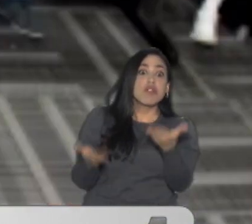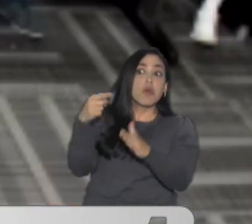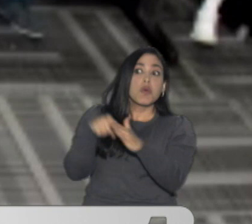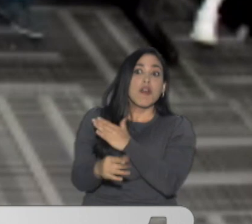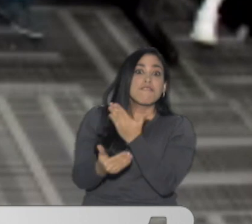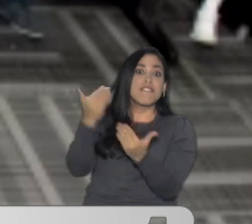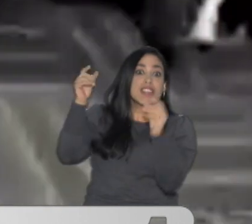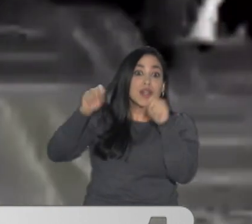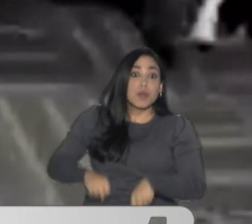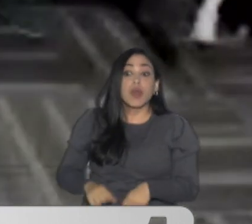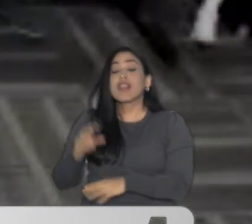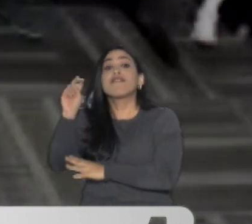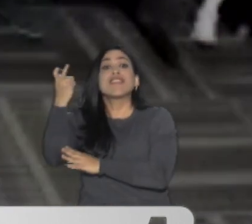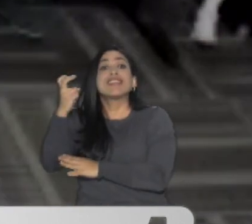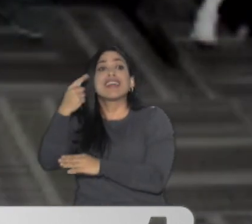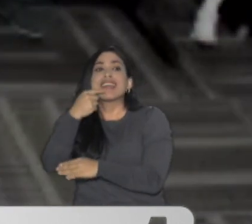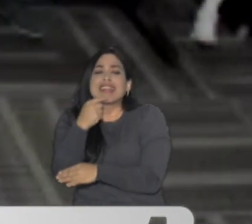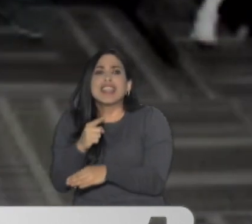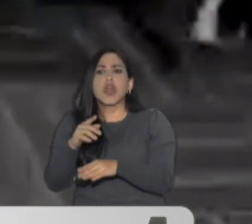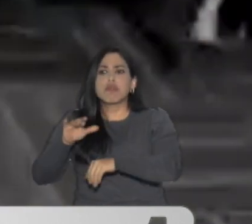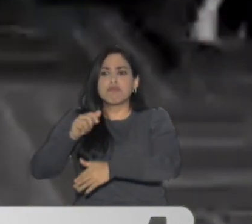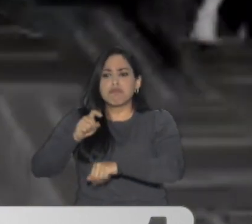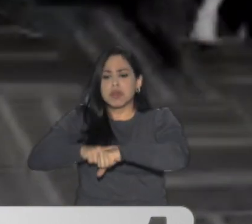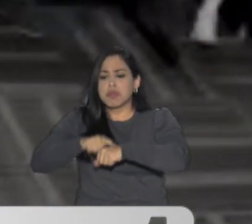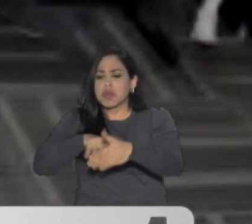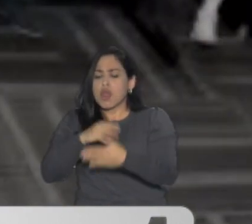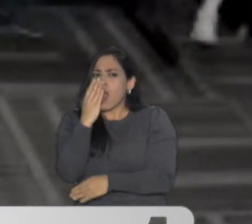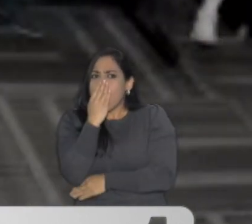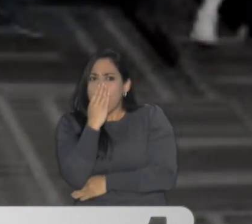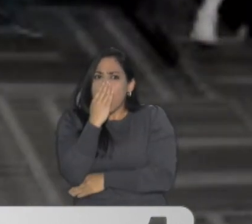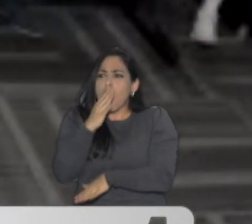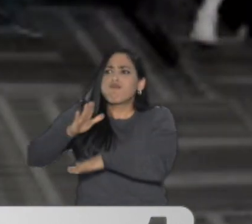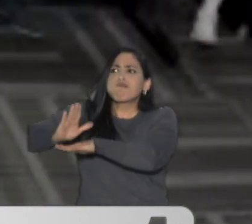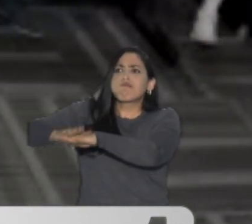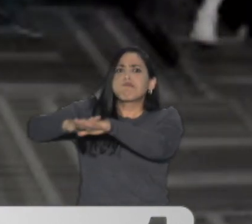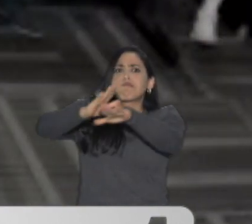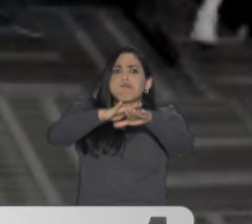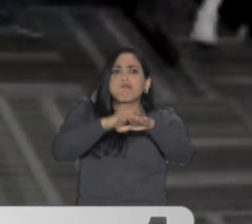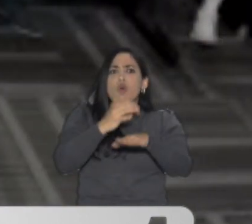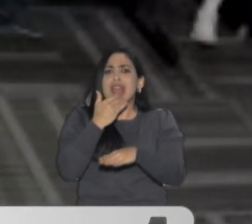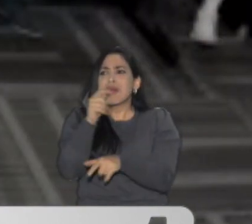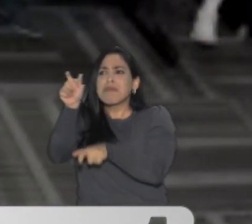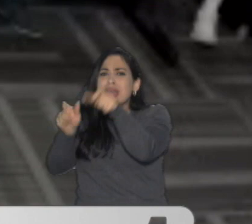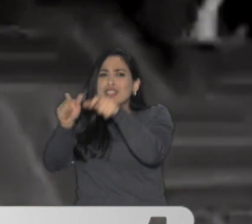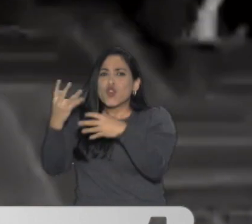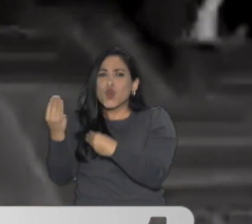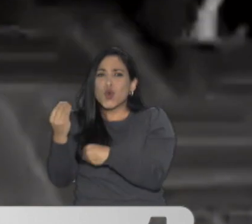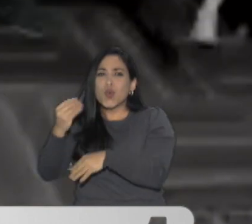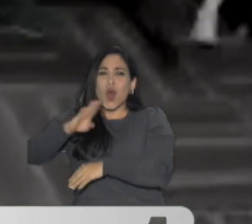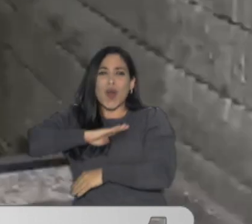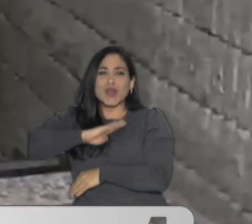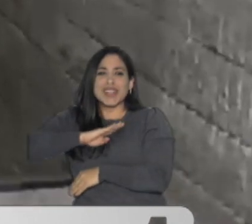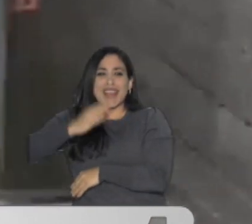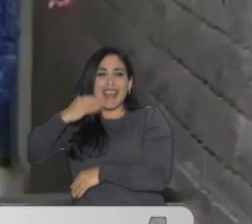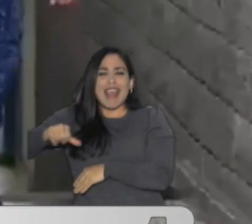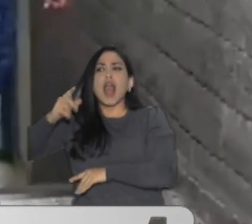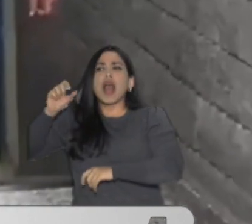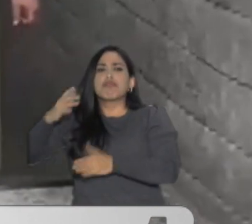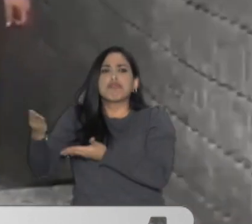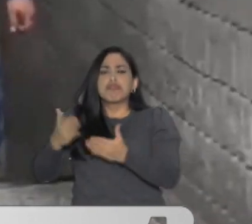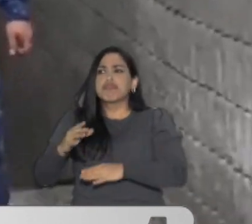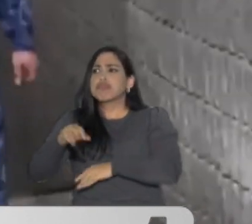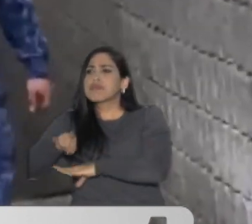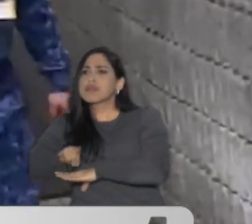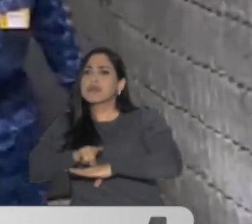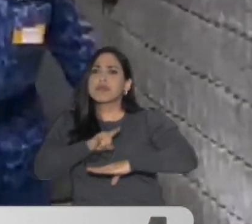también señala que en su condición de inspector de turno llamó por radio y dio instrucciones para distraer a un auxiliar bachiller que estaba de servicio en una